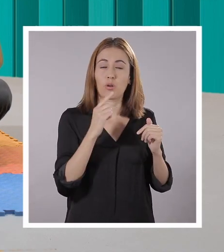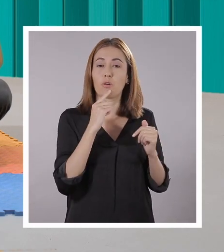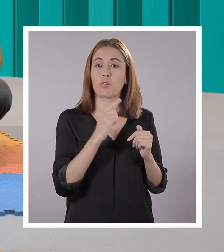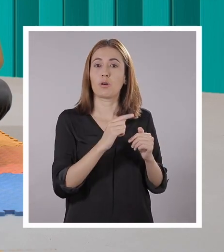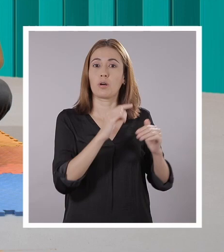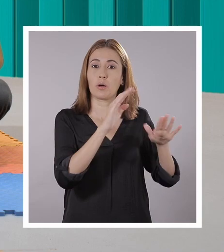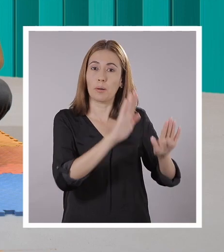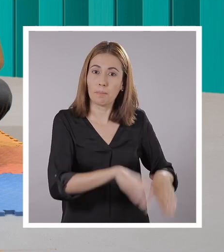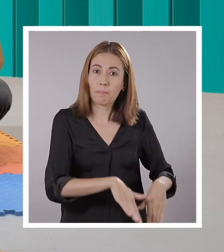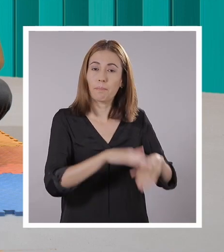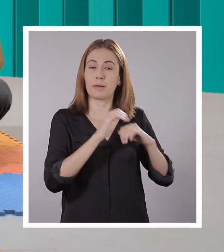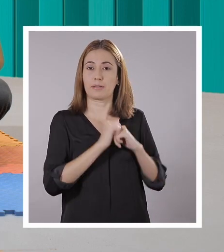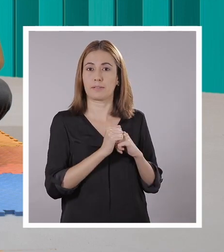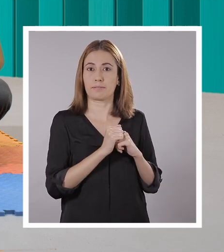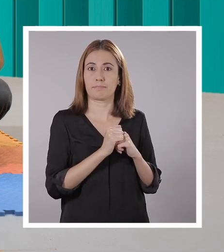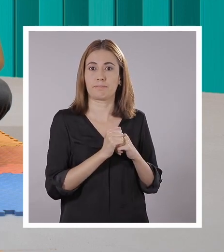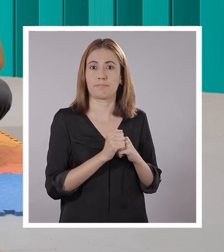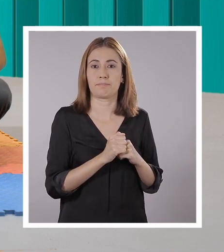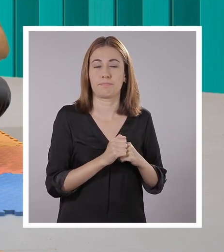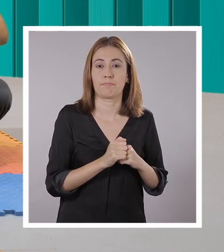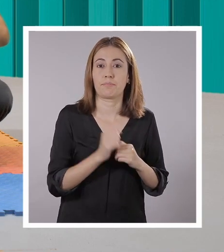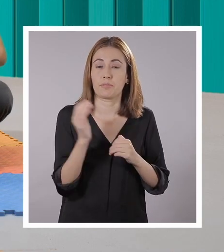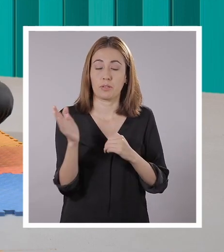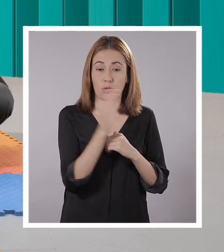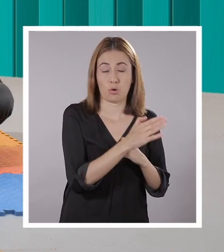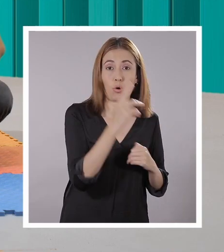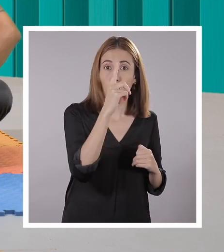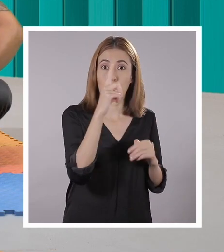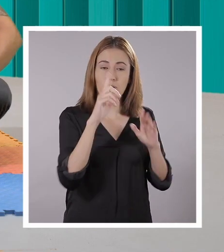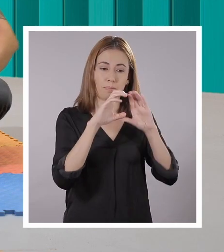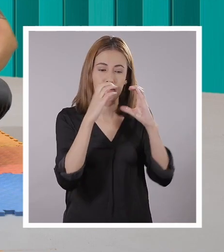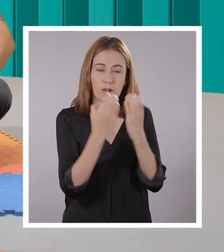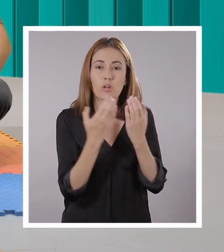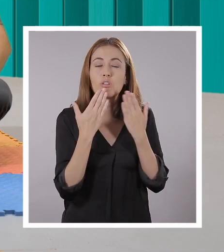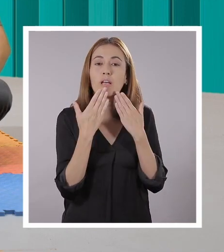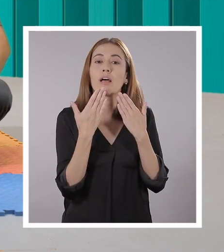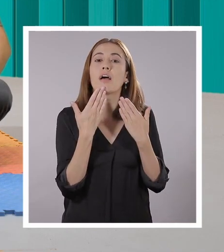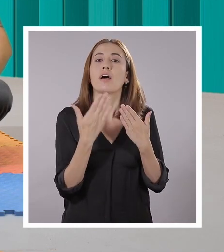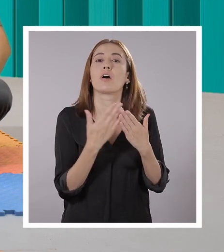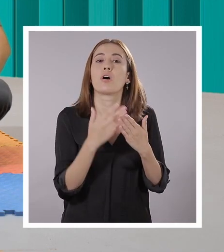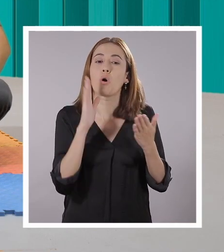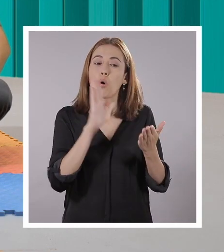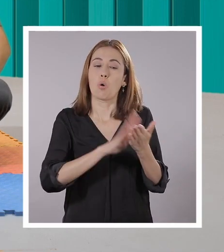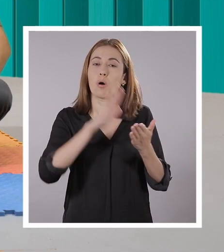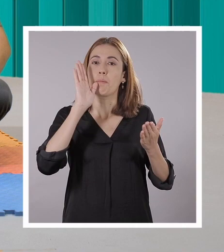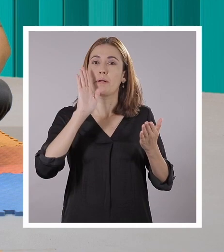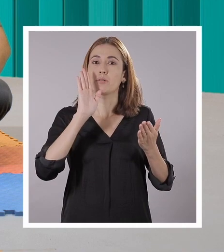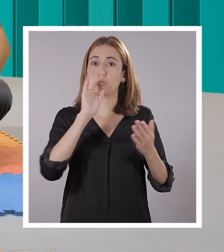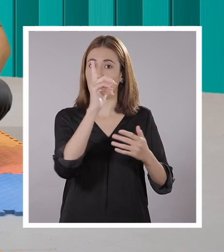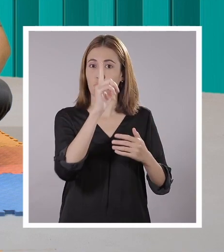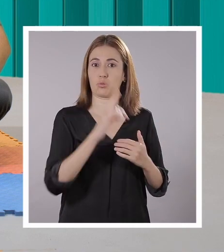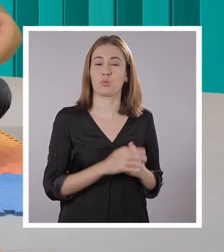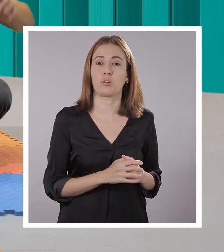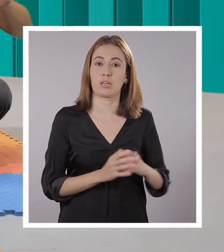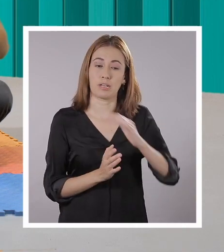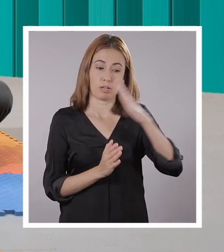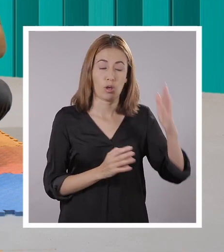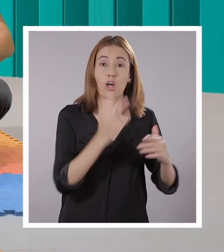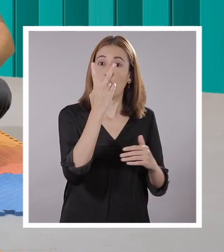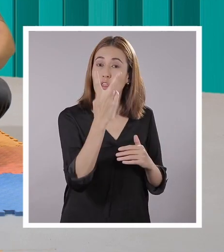Donde hay un juguete, vamos a hacer un golpe en el piso. Donde mires una pelota, vamos a hacer un